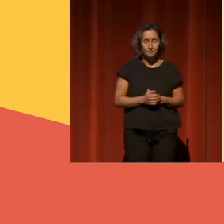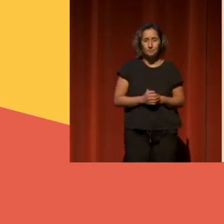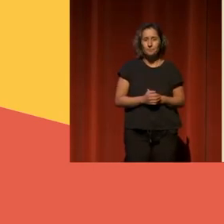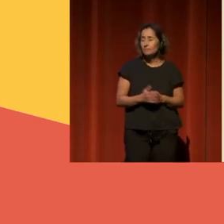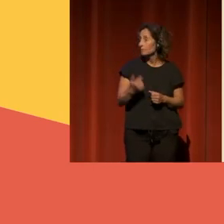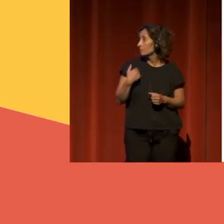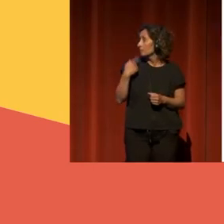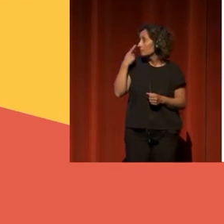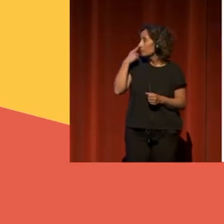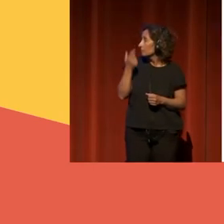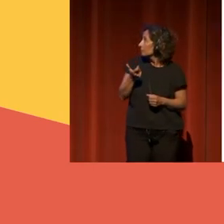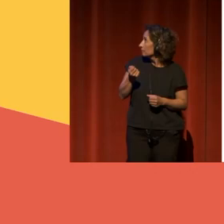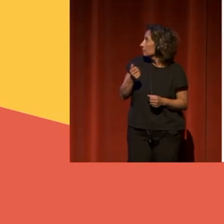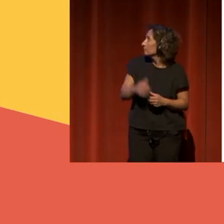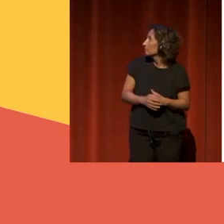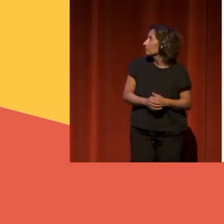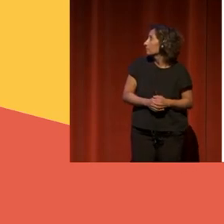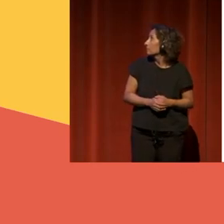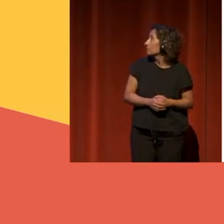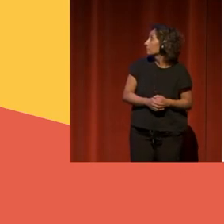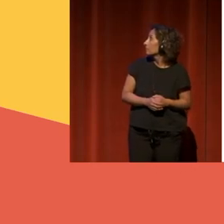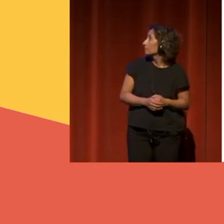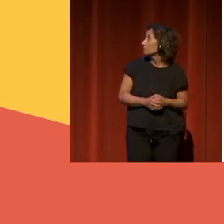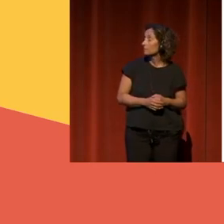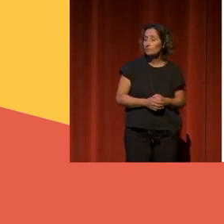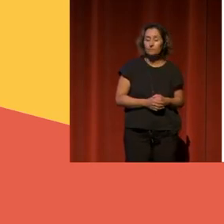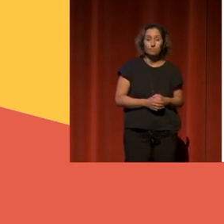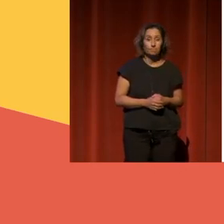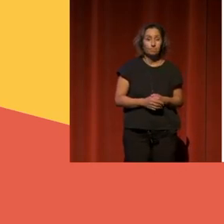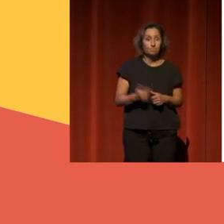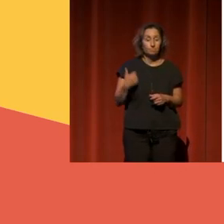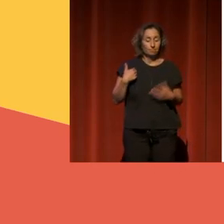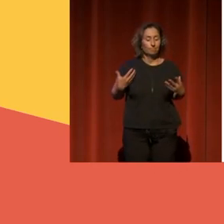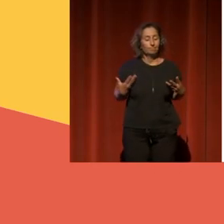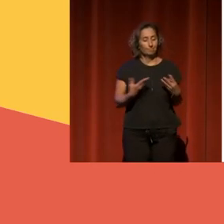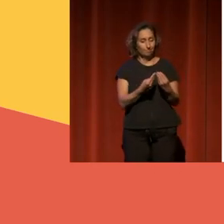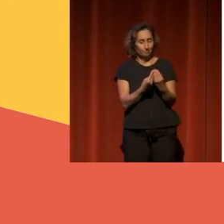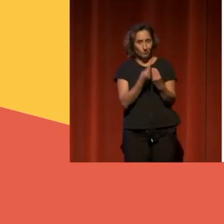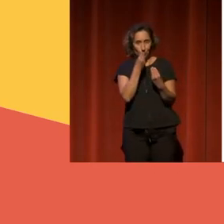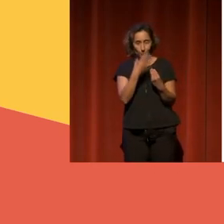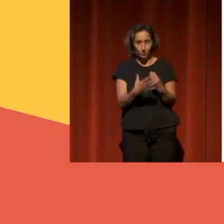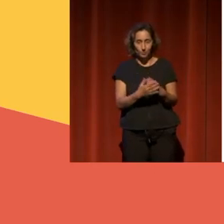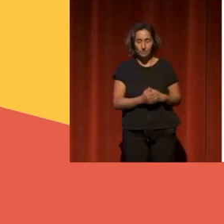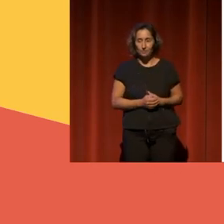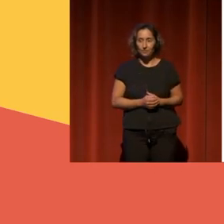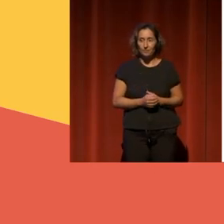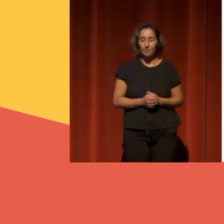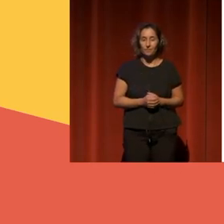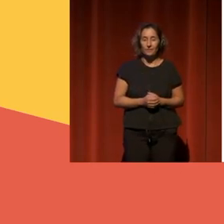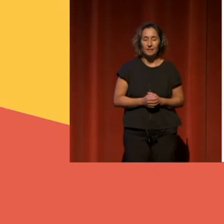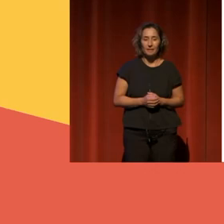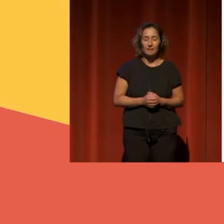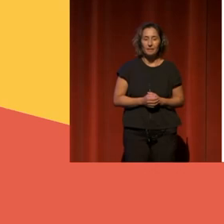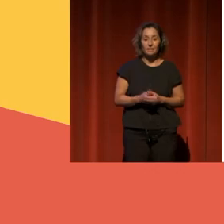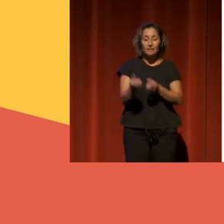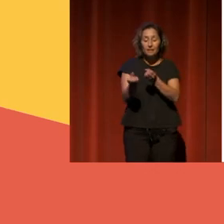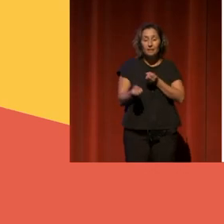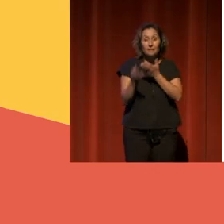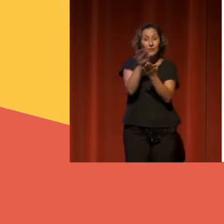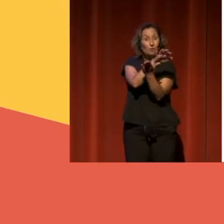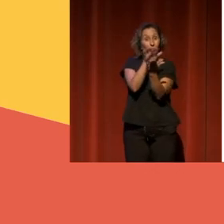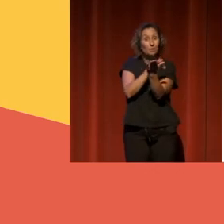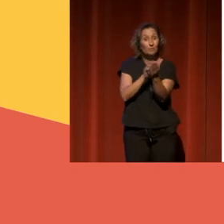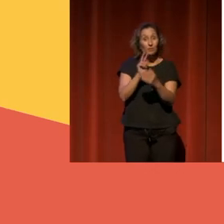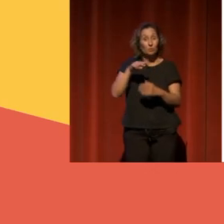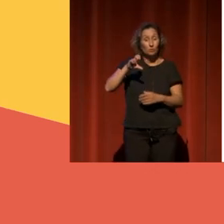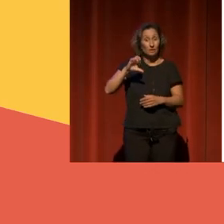a ver si le pillo un poco el ahora. He venido bien acompañada porque, bueno, pues el manifiesto IFLA UNESCO que